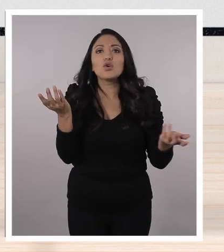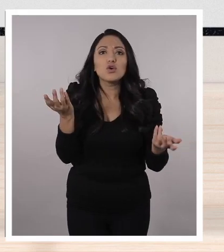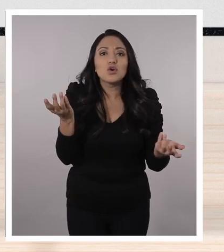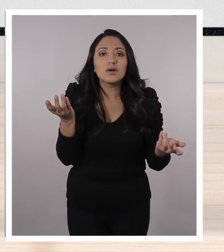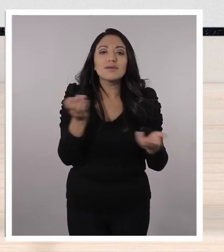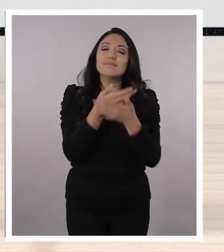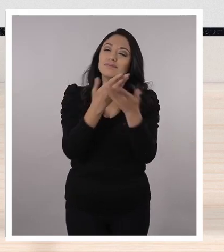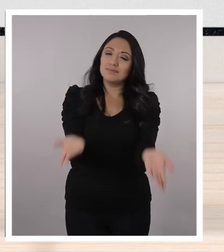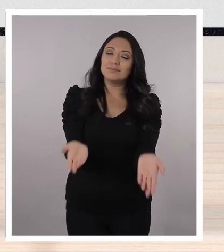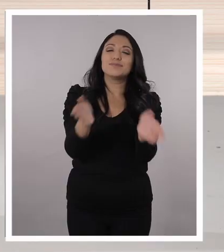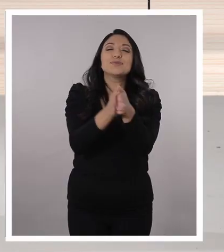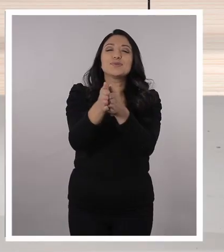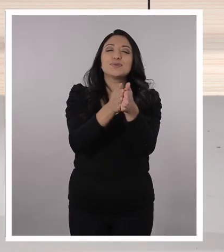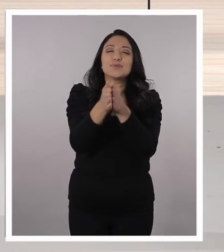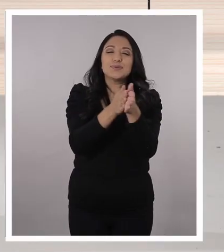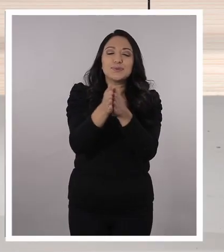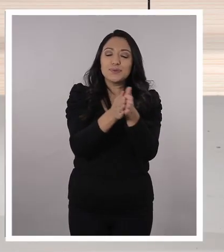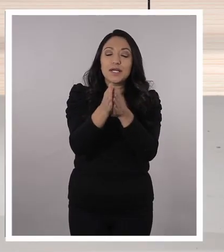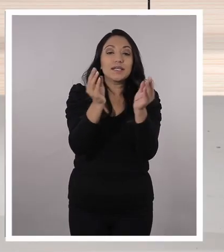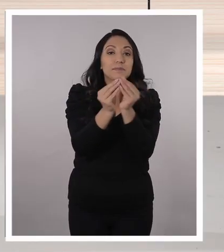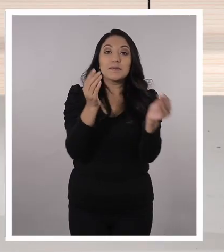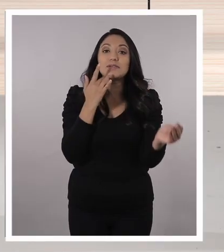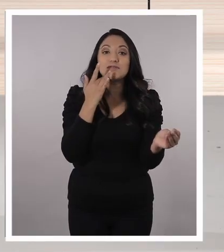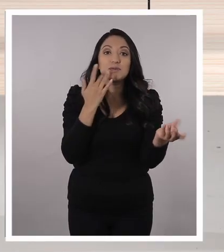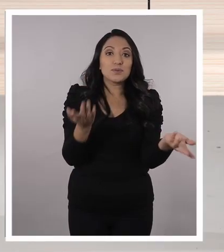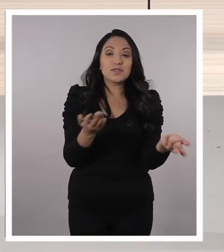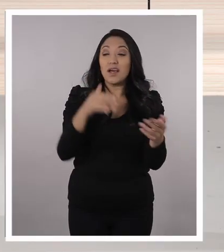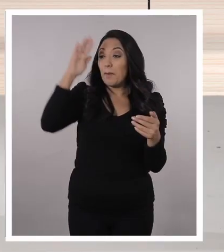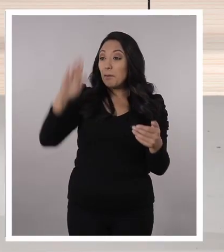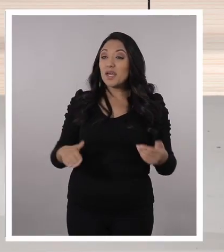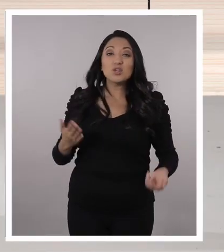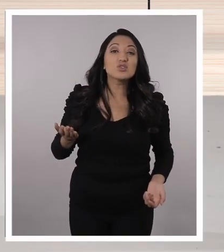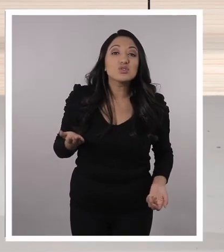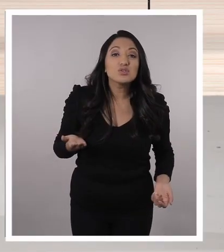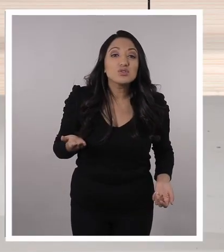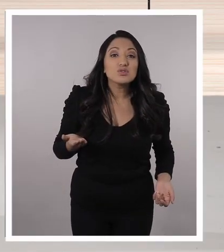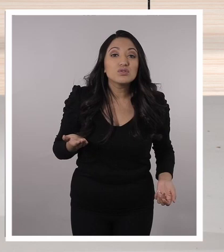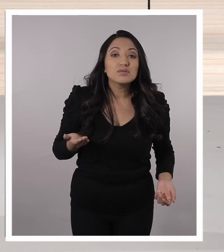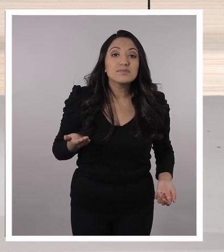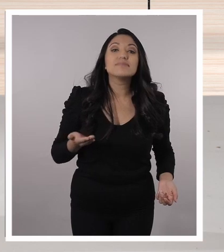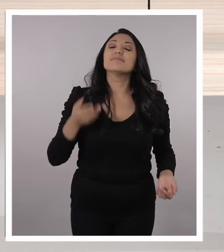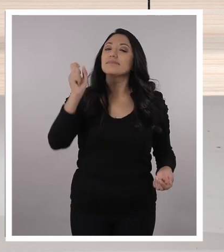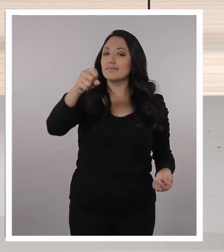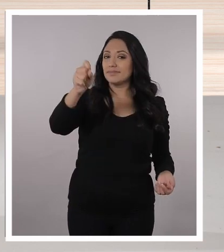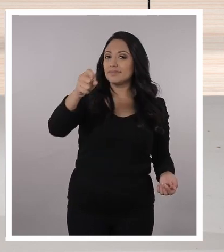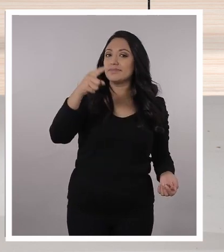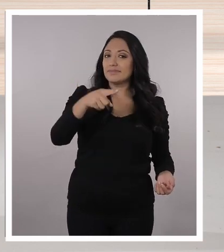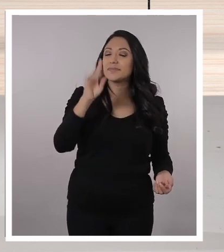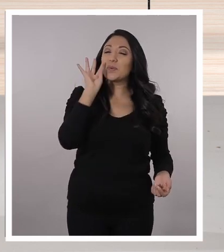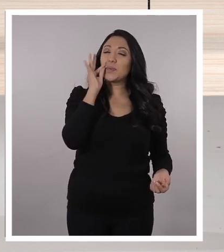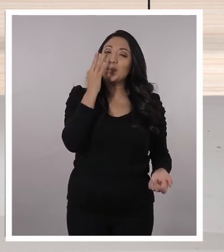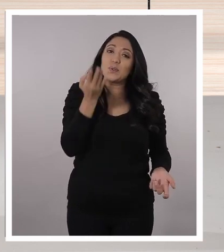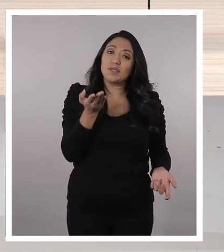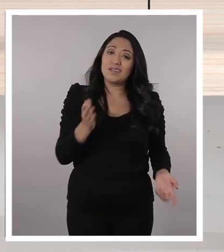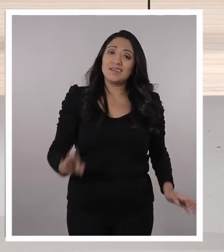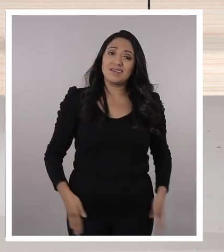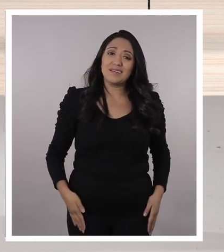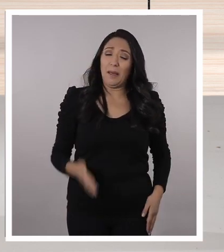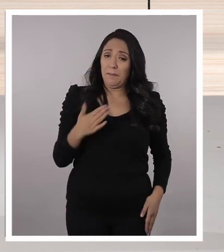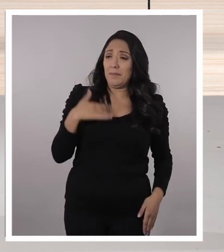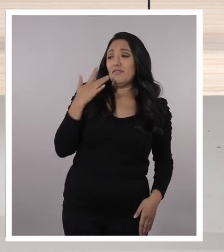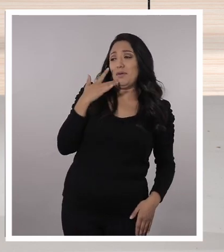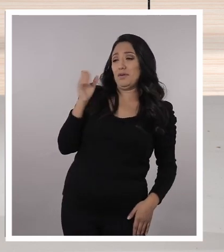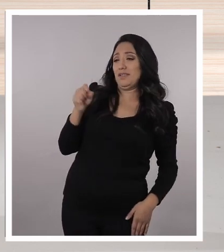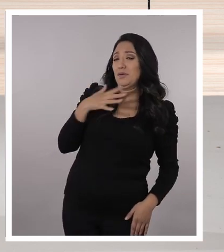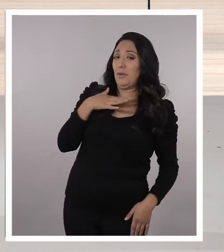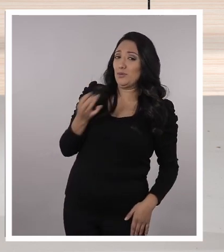de Cotacachi? Excelente, es el chocolate. ¿Y cuál es el que menos les gusta? Exacto, es la fresa. Qué pena,